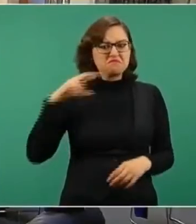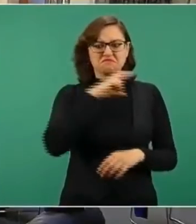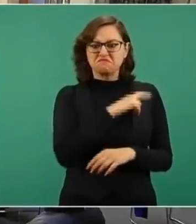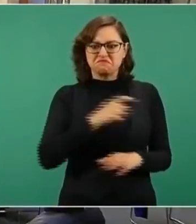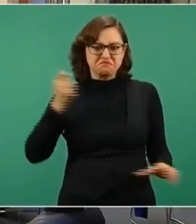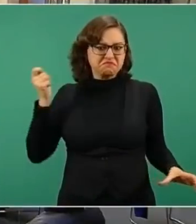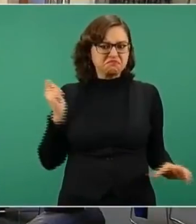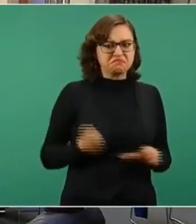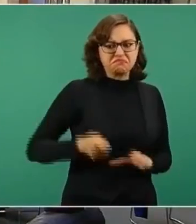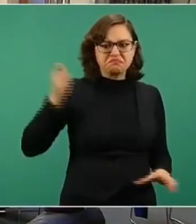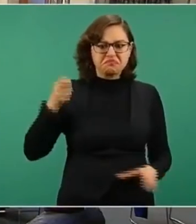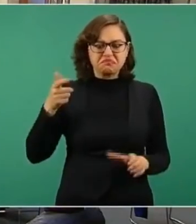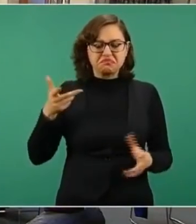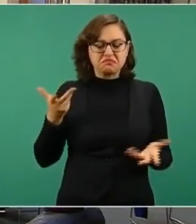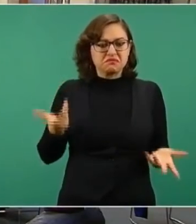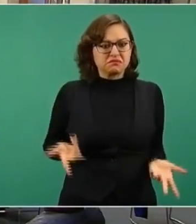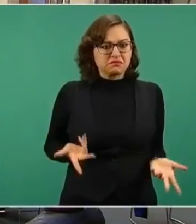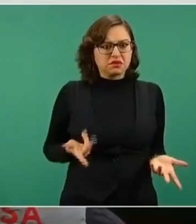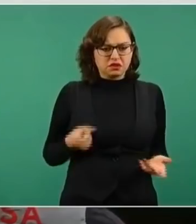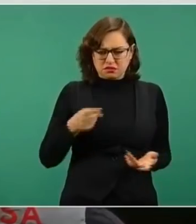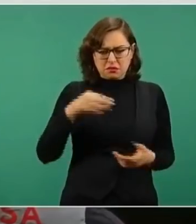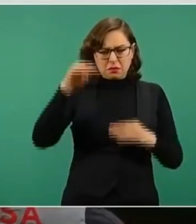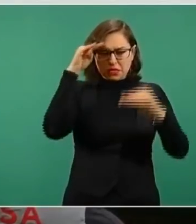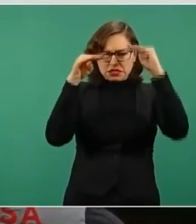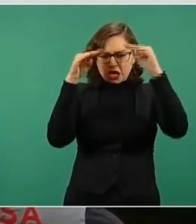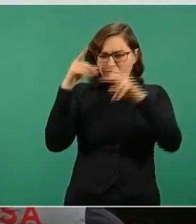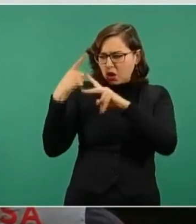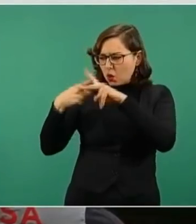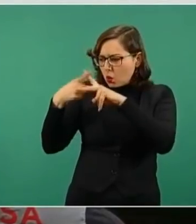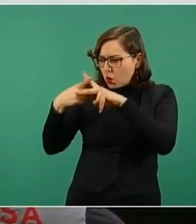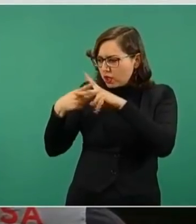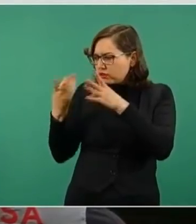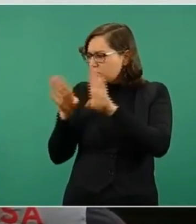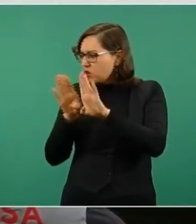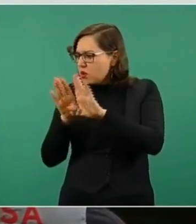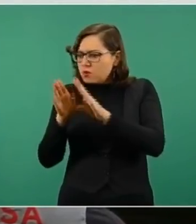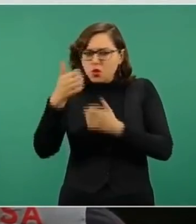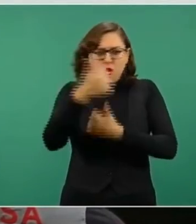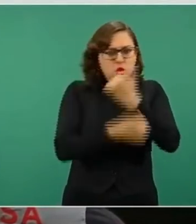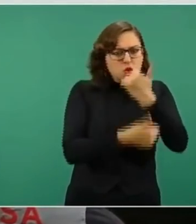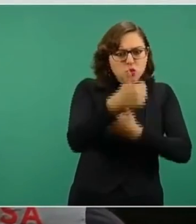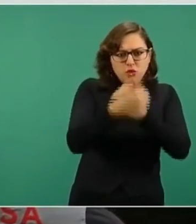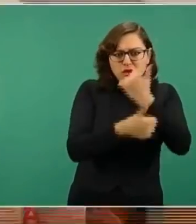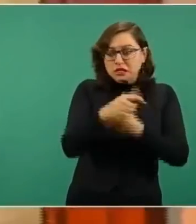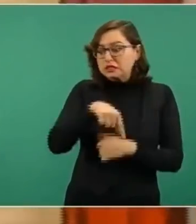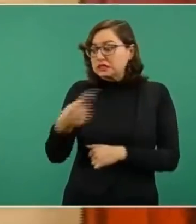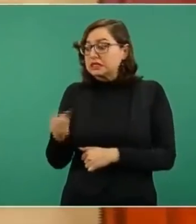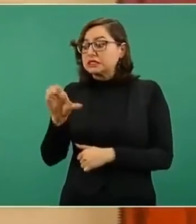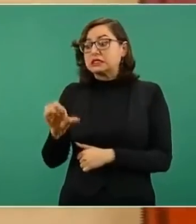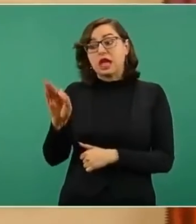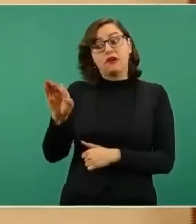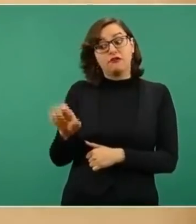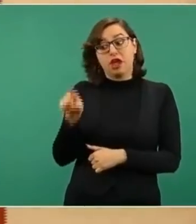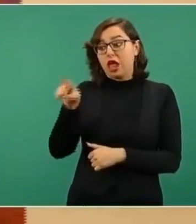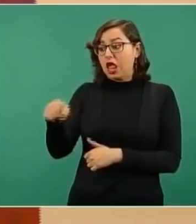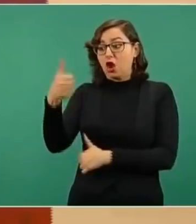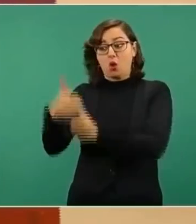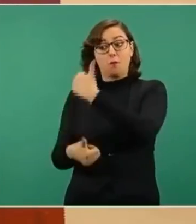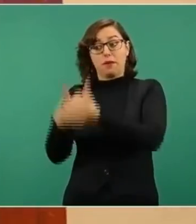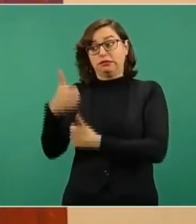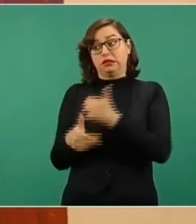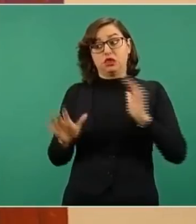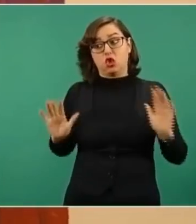esto, no analizaron los subsidios, no analizaron que un competidor, porque así le dicen a la CFE, tú eres un competidor del